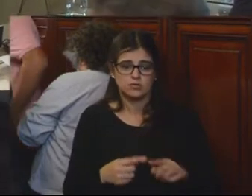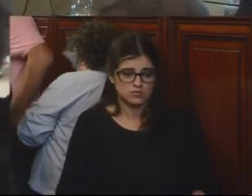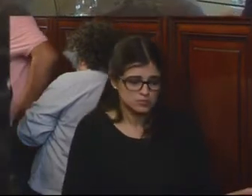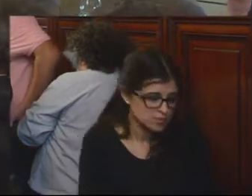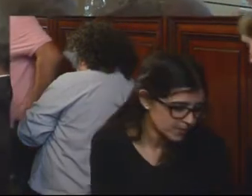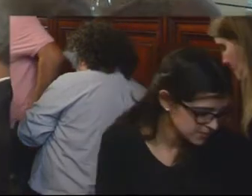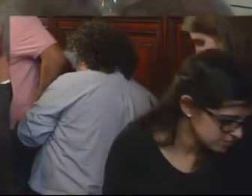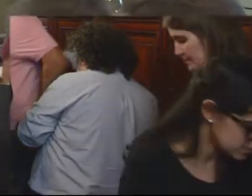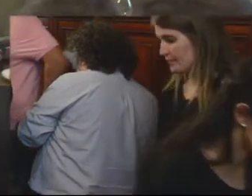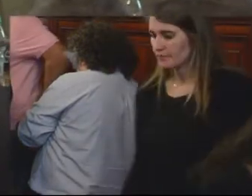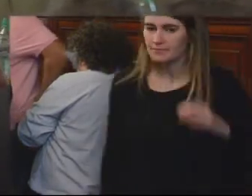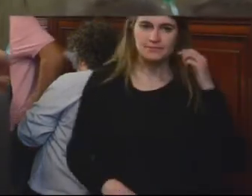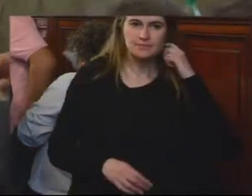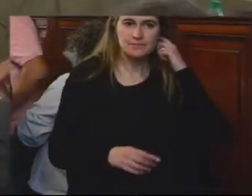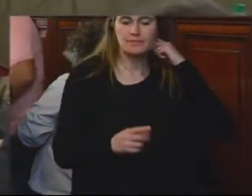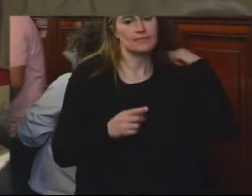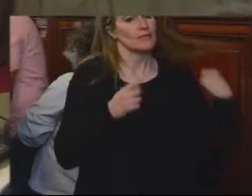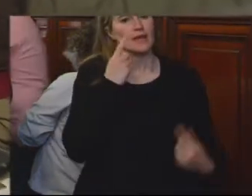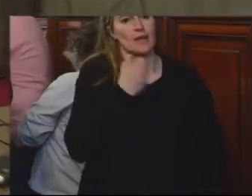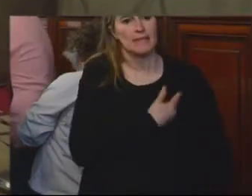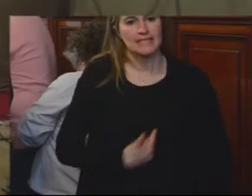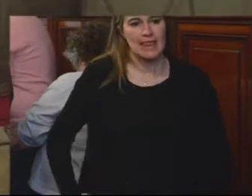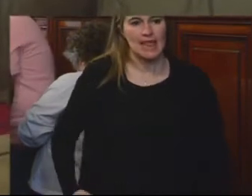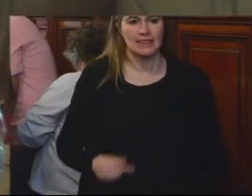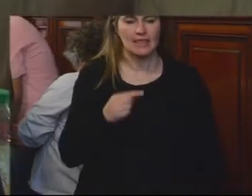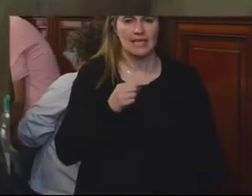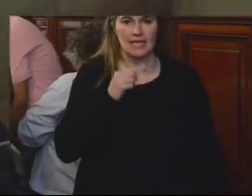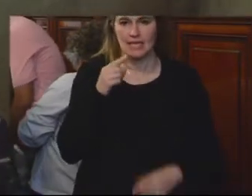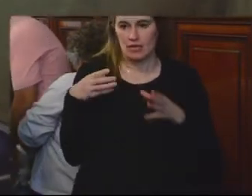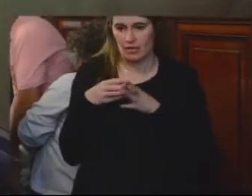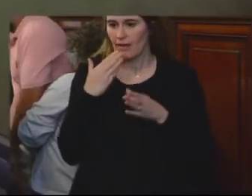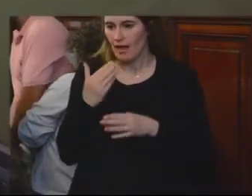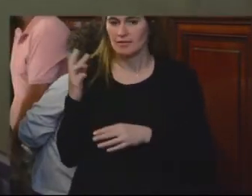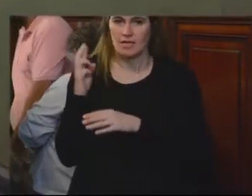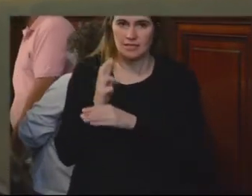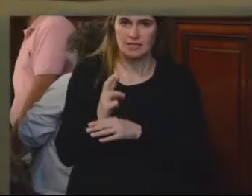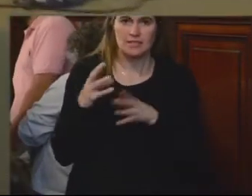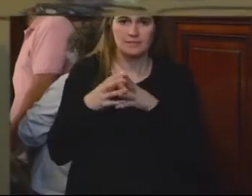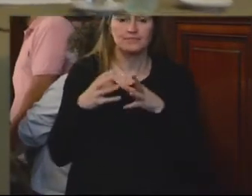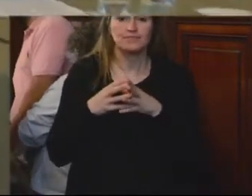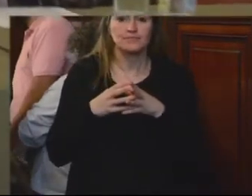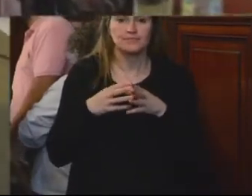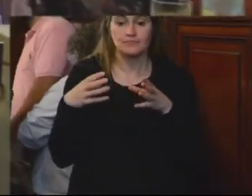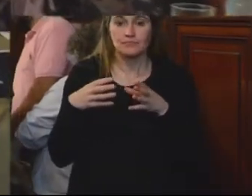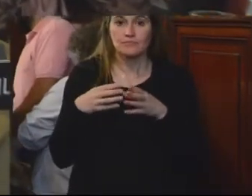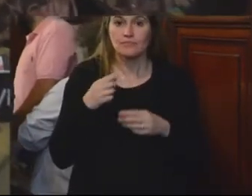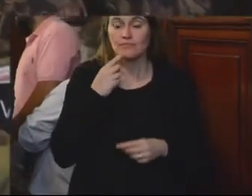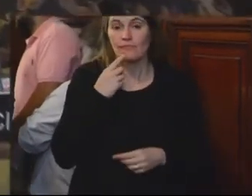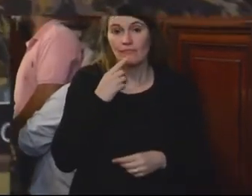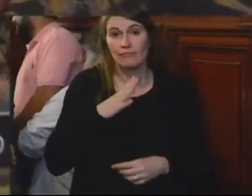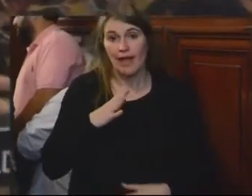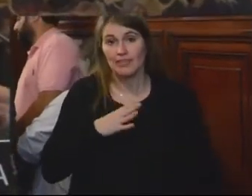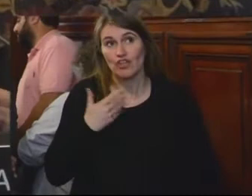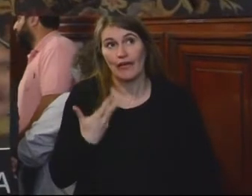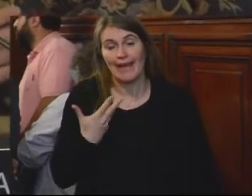señor presidente gracias señor relator comisionado buena parte de lo que por ahí tendríamos apuntado para